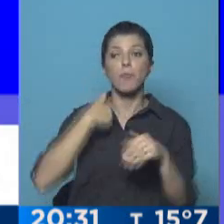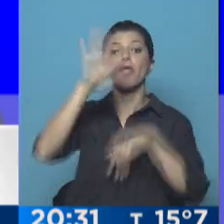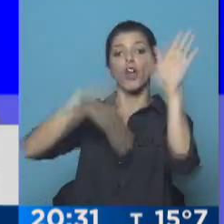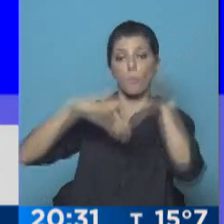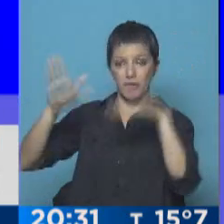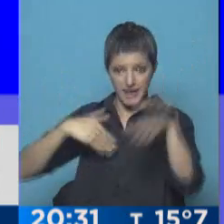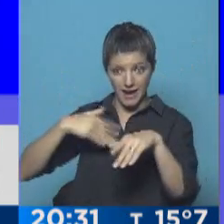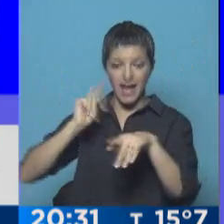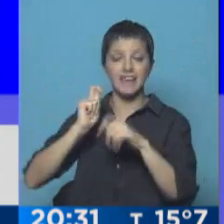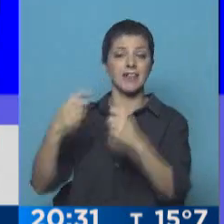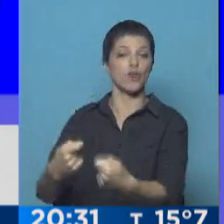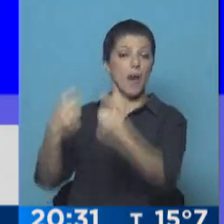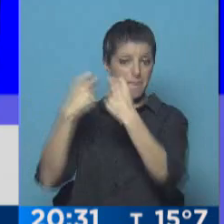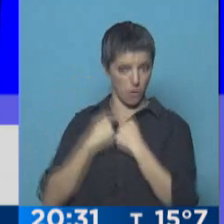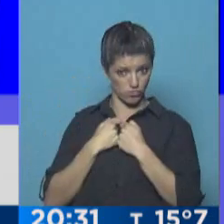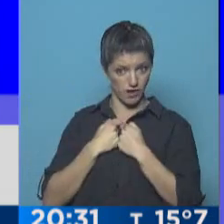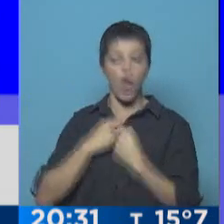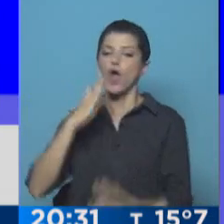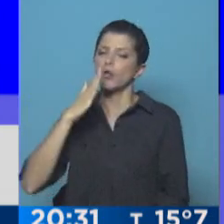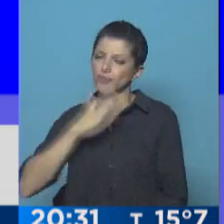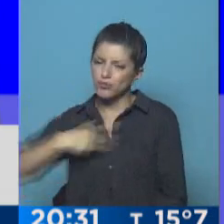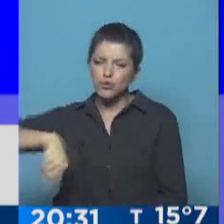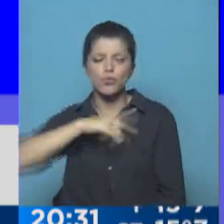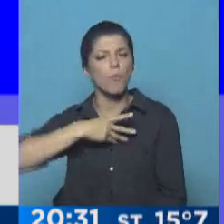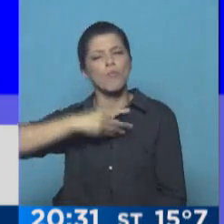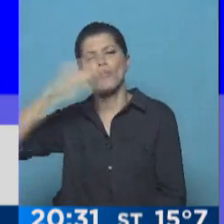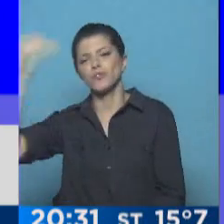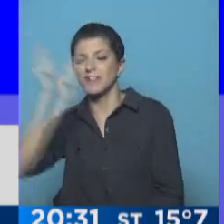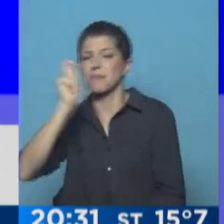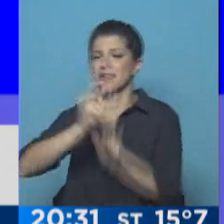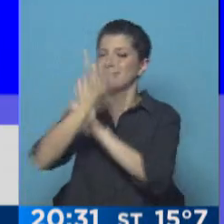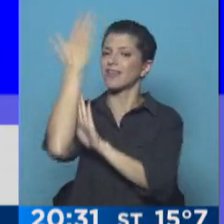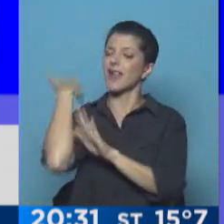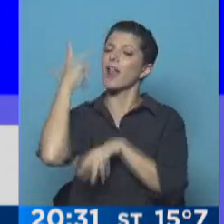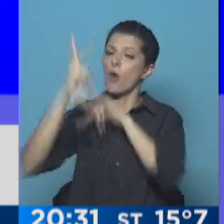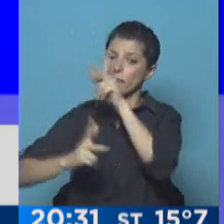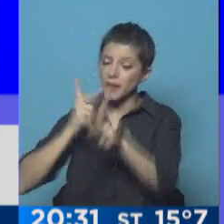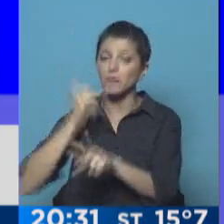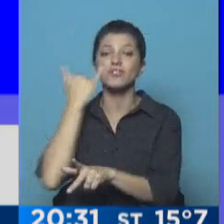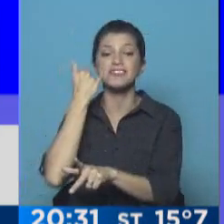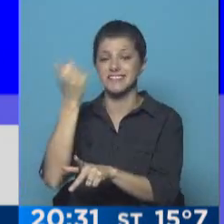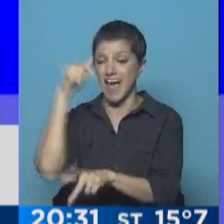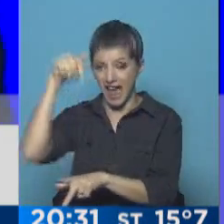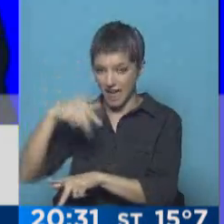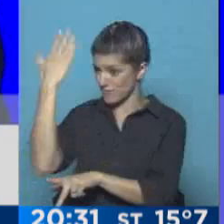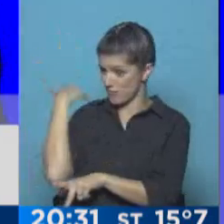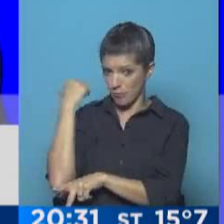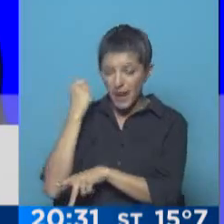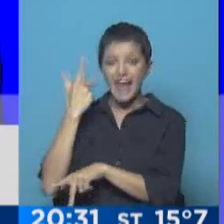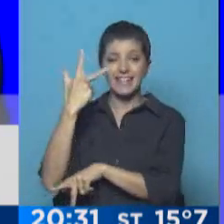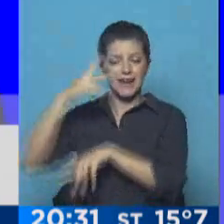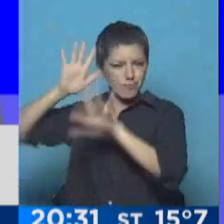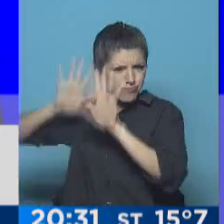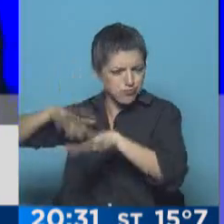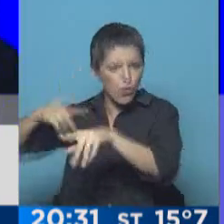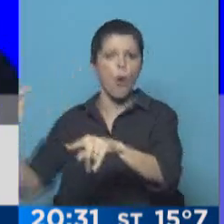bases, lo venimos diciendo una y otra vez en estos meses, porque ayer le decíamos, ya hubo tres grandes movilizaciones en contra del